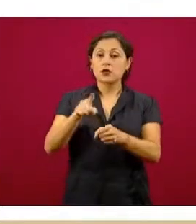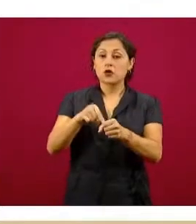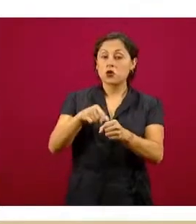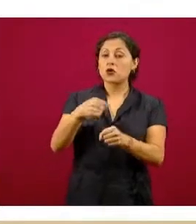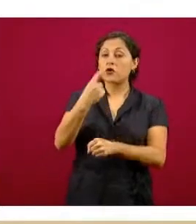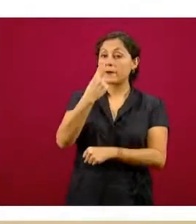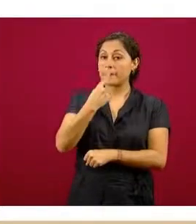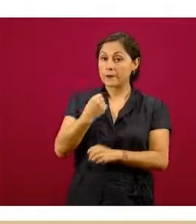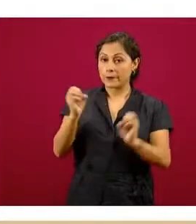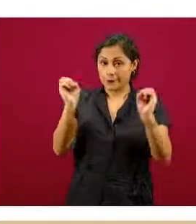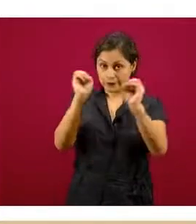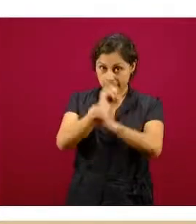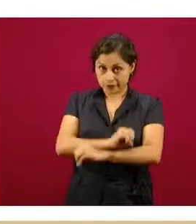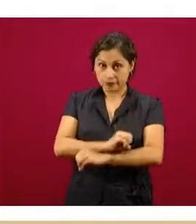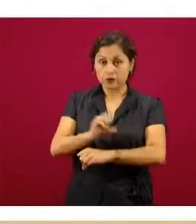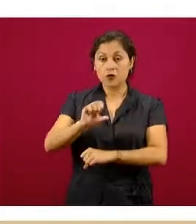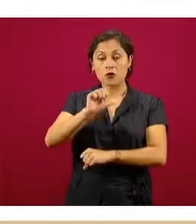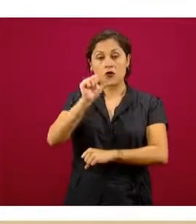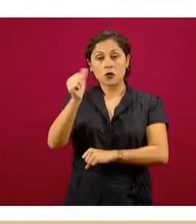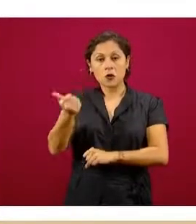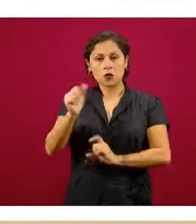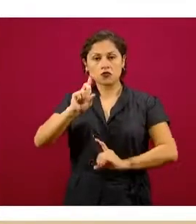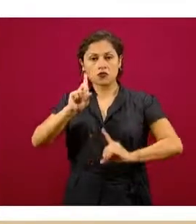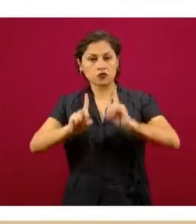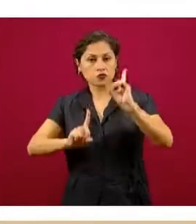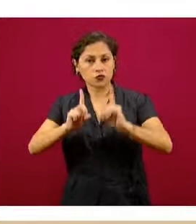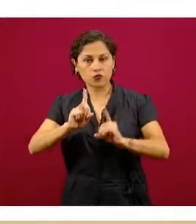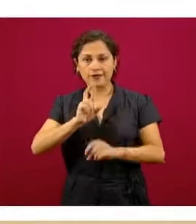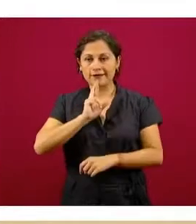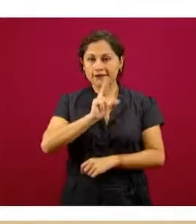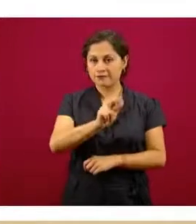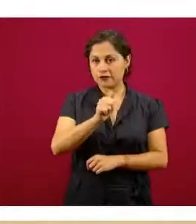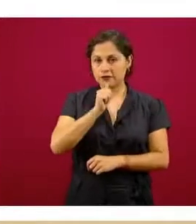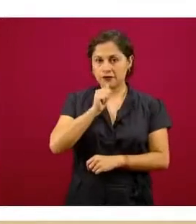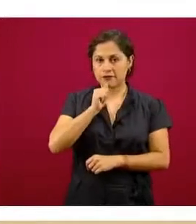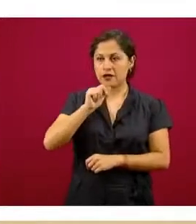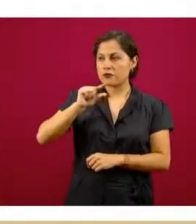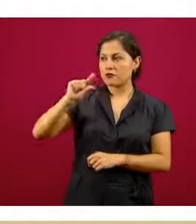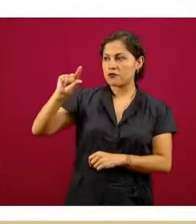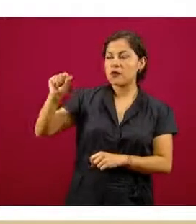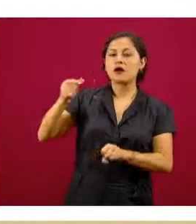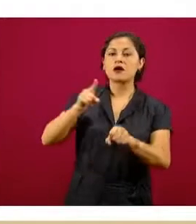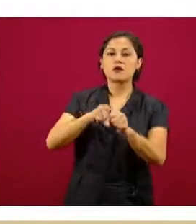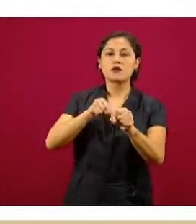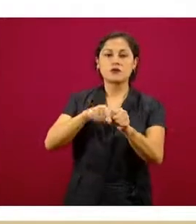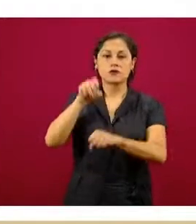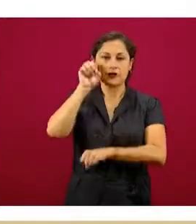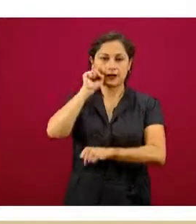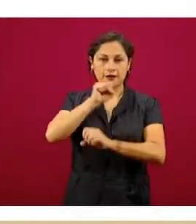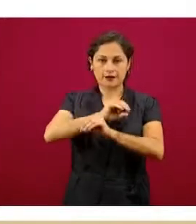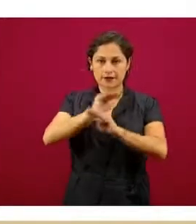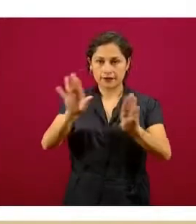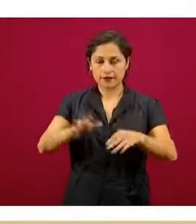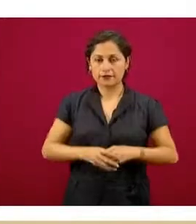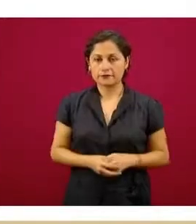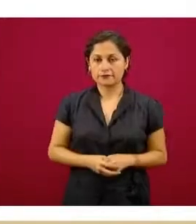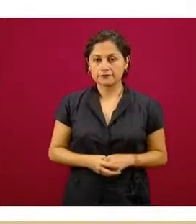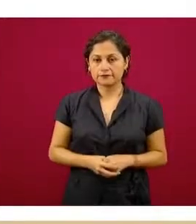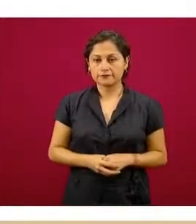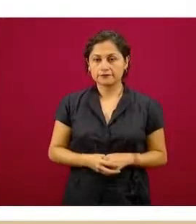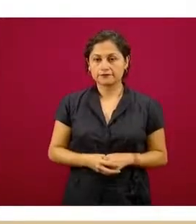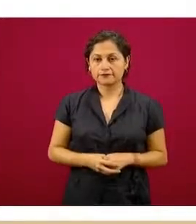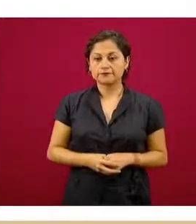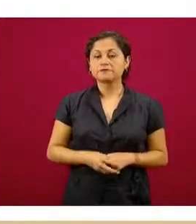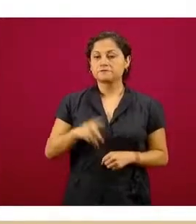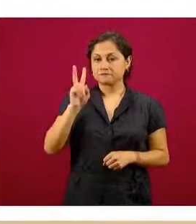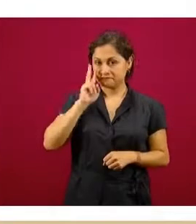guinda, y los aún sospechosos en el color naranja claro. Vemos la tendencia ascendente que se